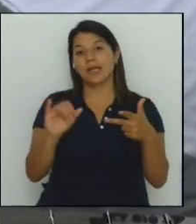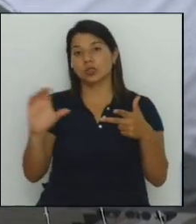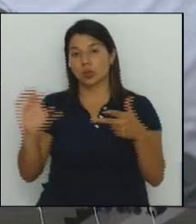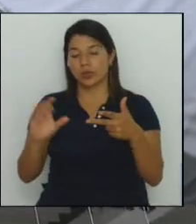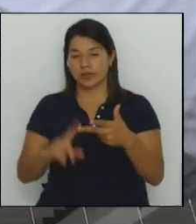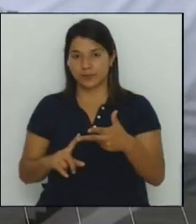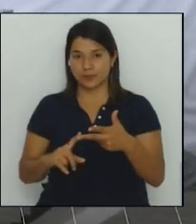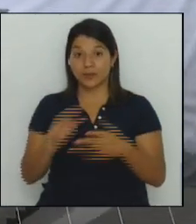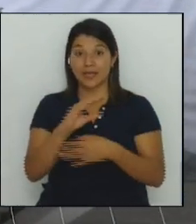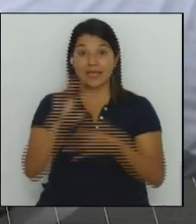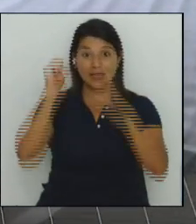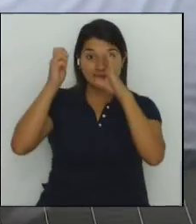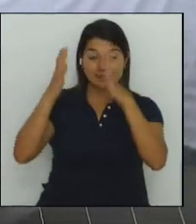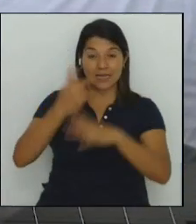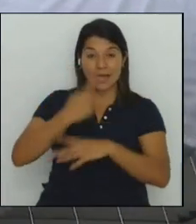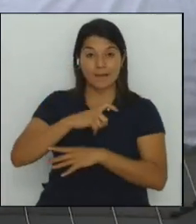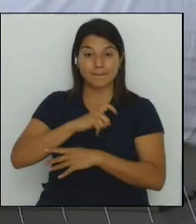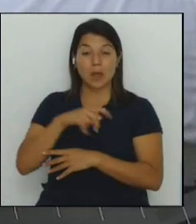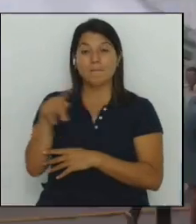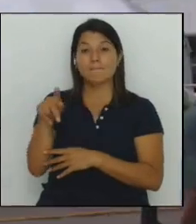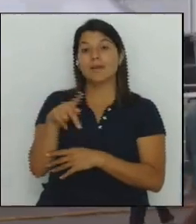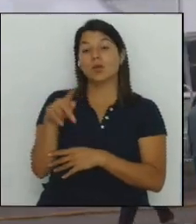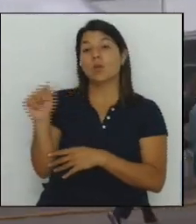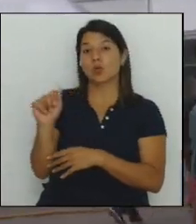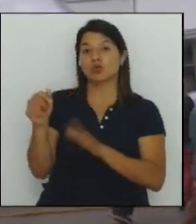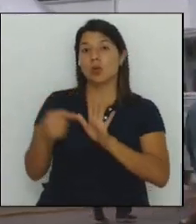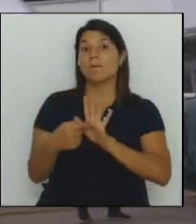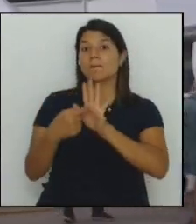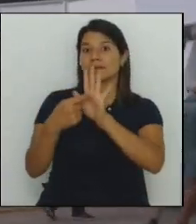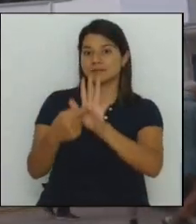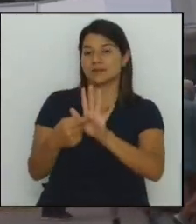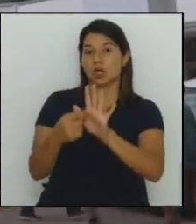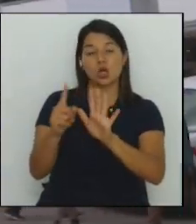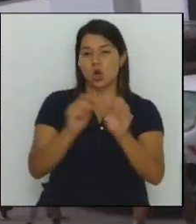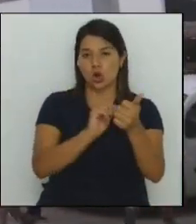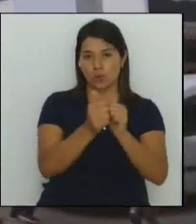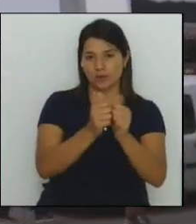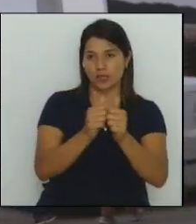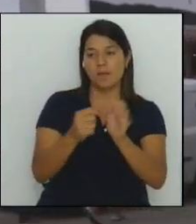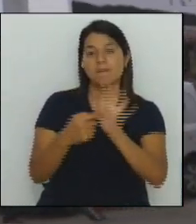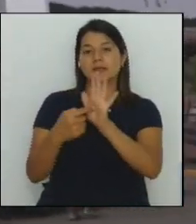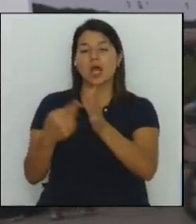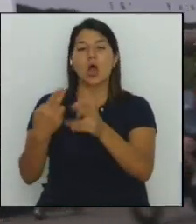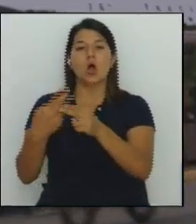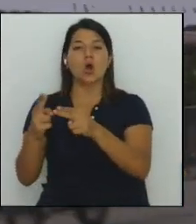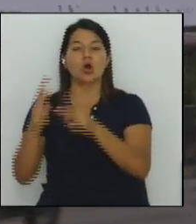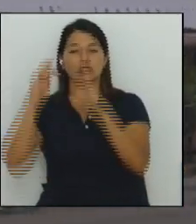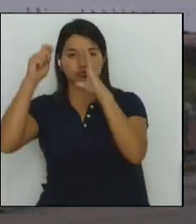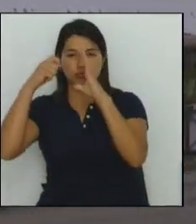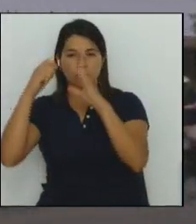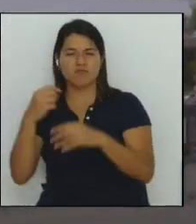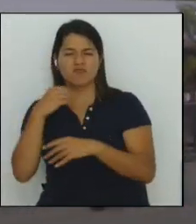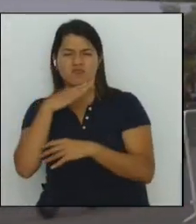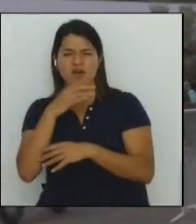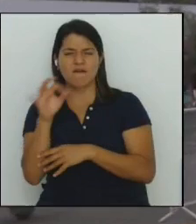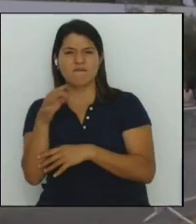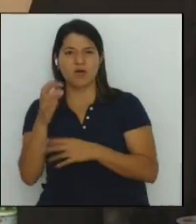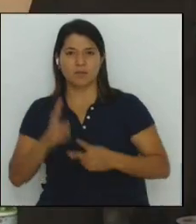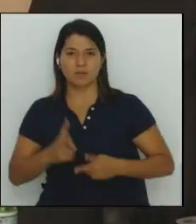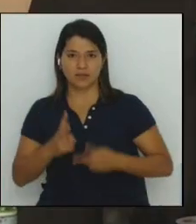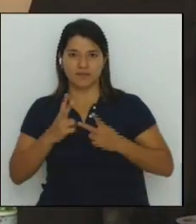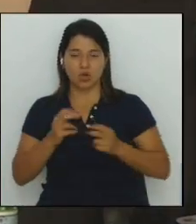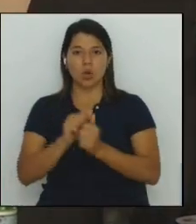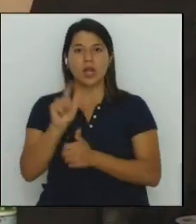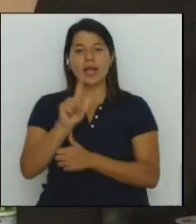Pedro Almodóvar presentará fuera de competición su cortometraje Extraña forma de vida con Ethan Hawke y Pedro Pascal.